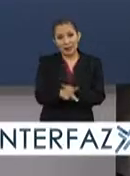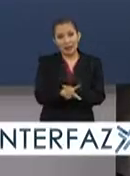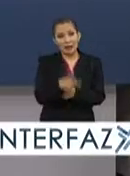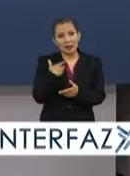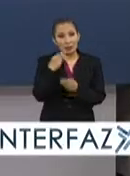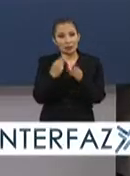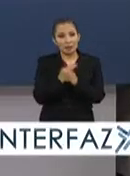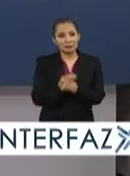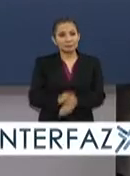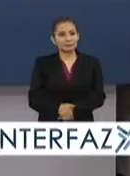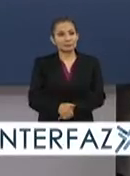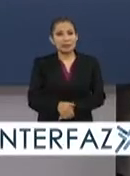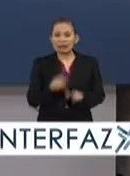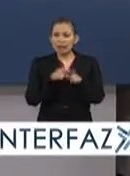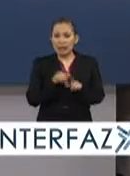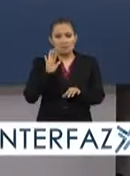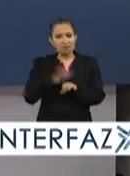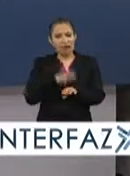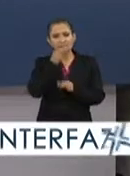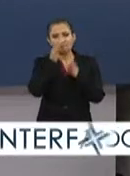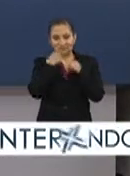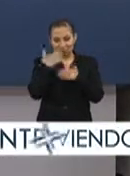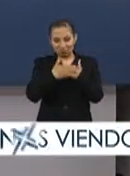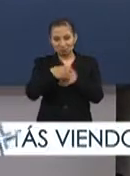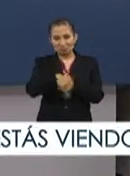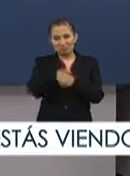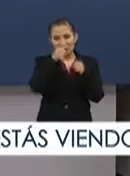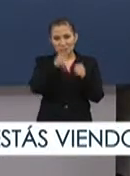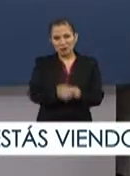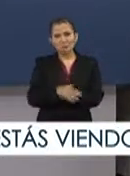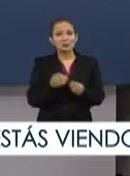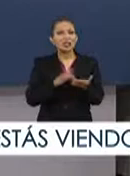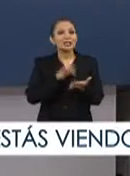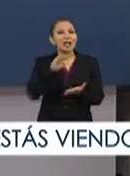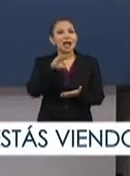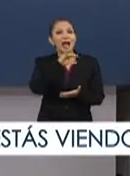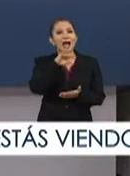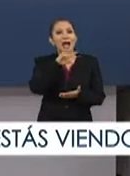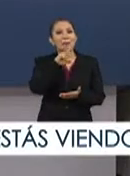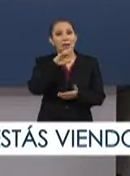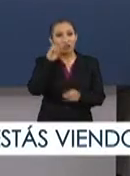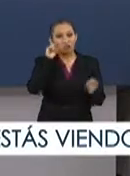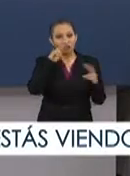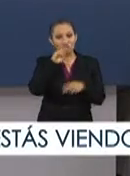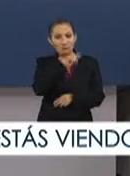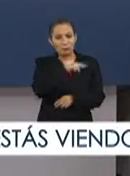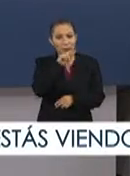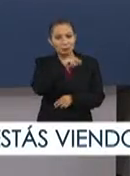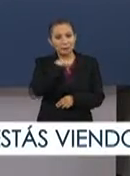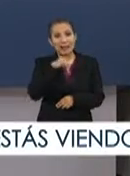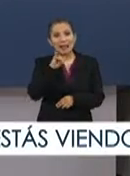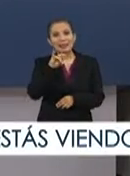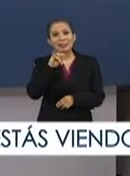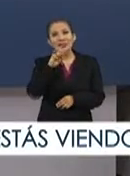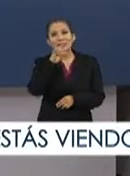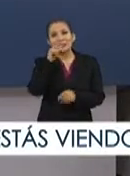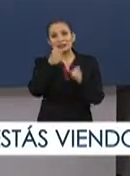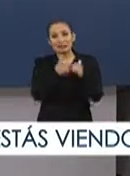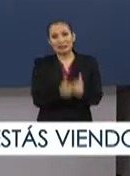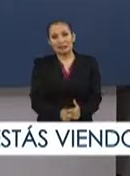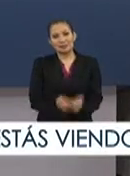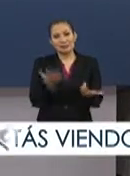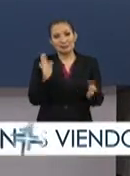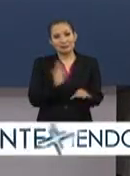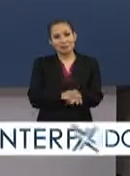mexicana y mundial. Y seguirá dando noticias, ya verás. Claro que sí. Muchísimas gracias, Javier. Gracias. Nos vemos pronto. Estamos en Interfaz, no se